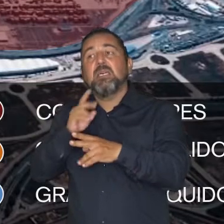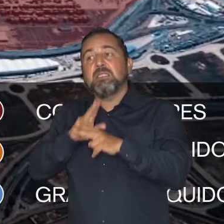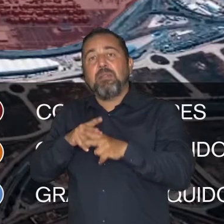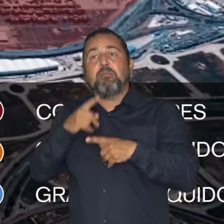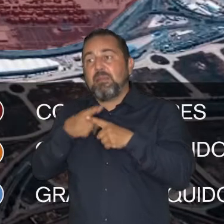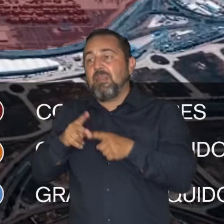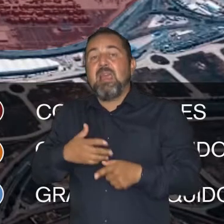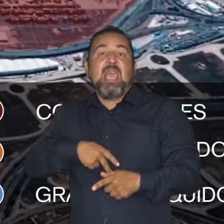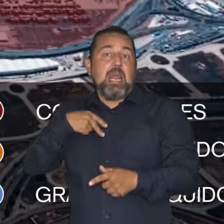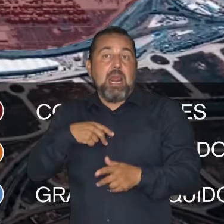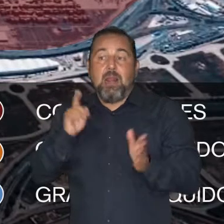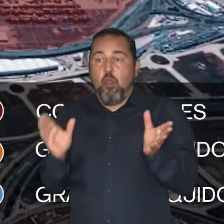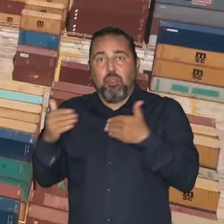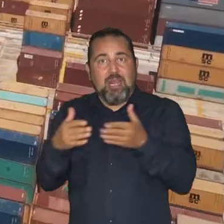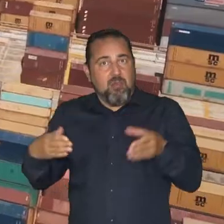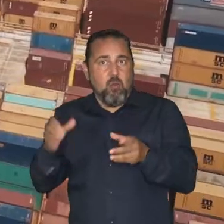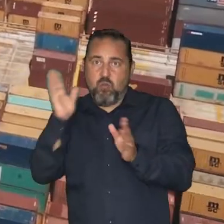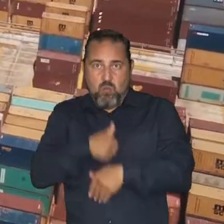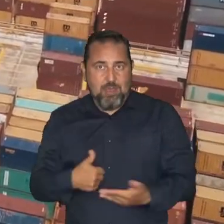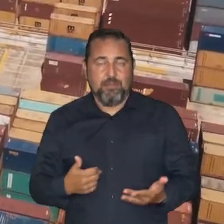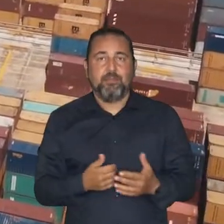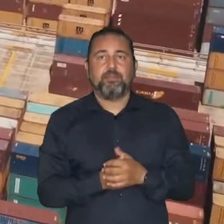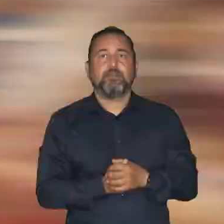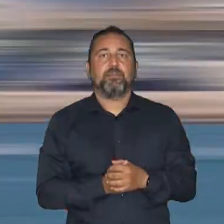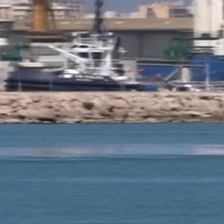mercancía general no contenedorizada.